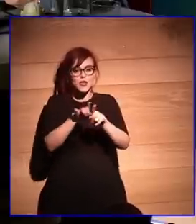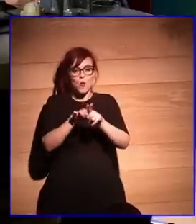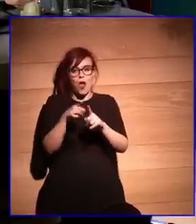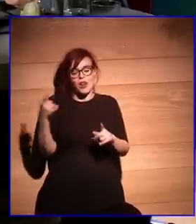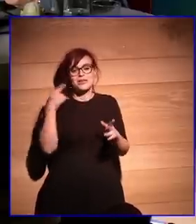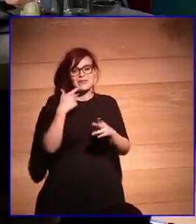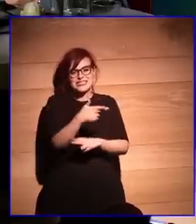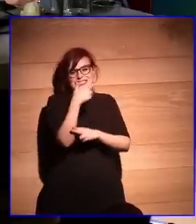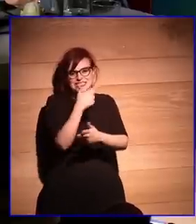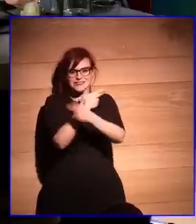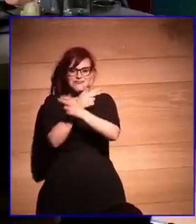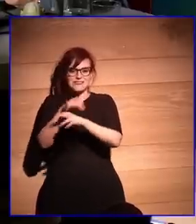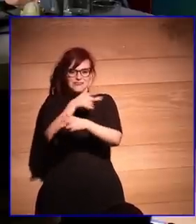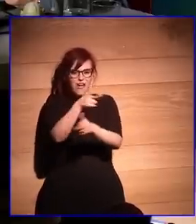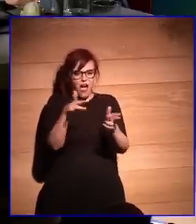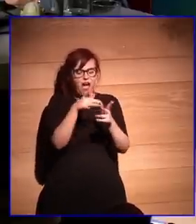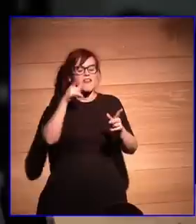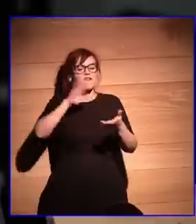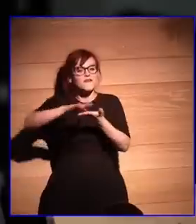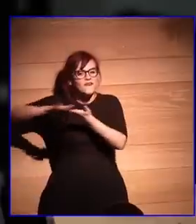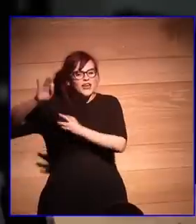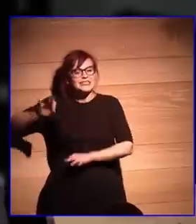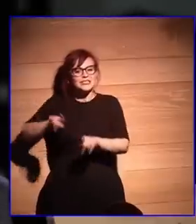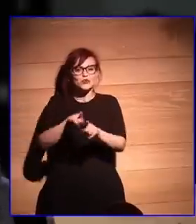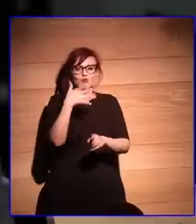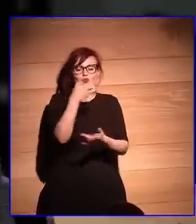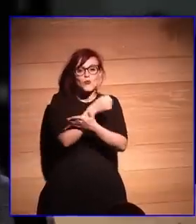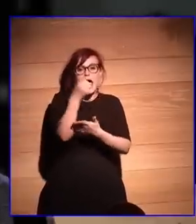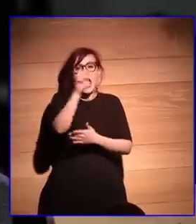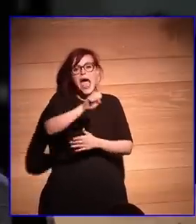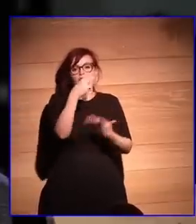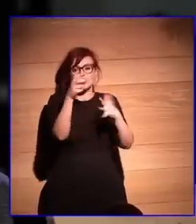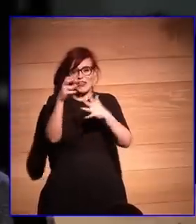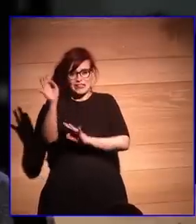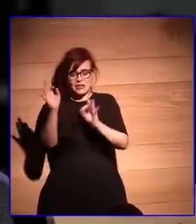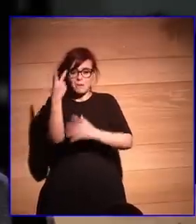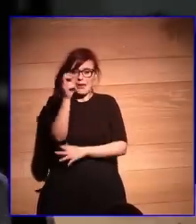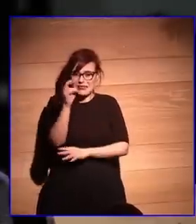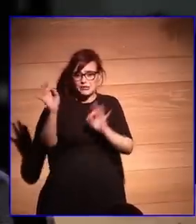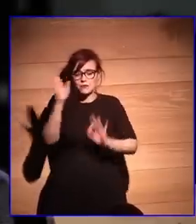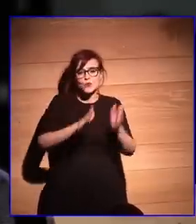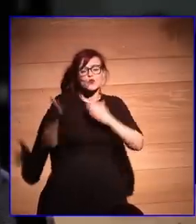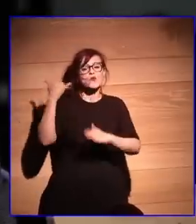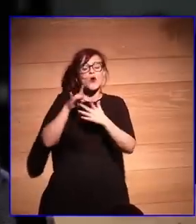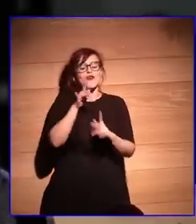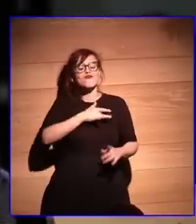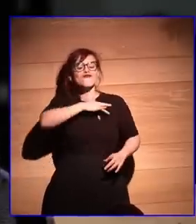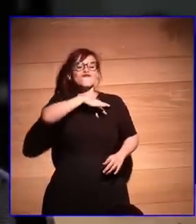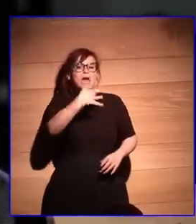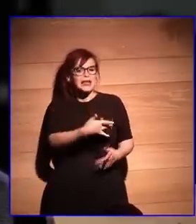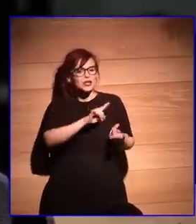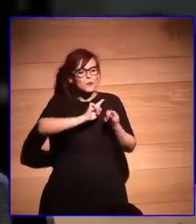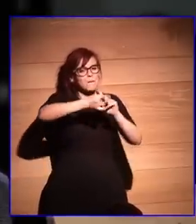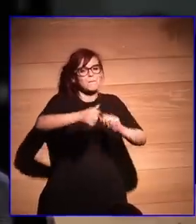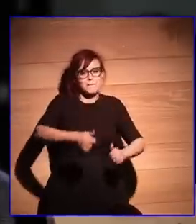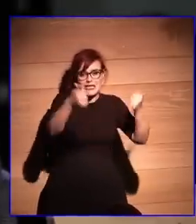películas, o los violentos años 20, o en esas películas, lo que se hace es, digamos, que se romantiza esa figura, que es